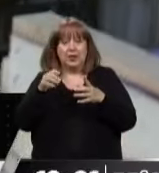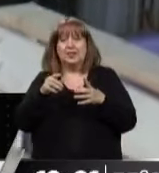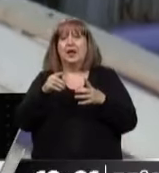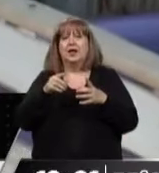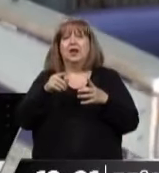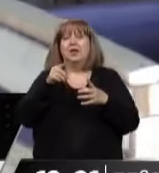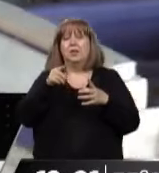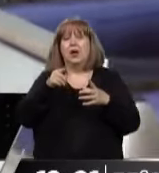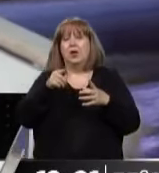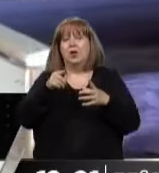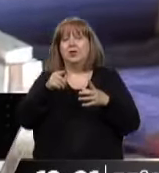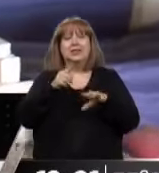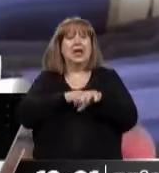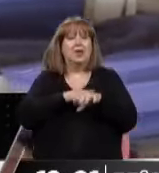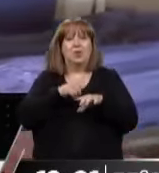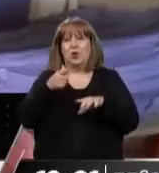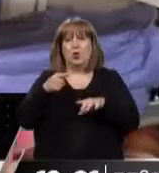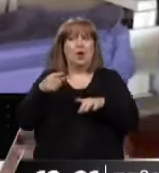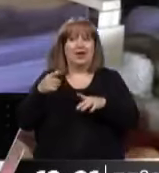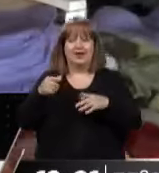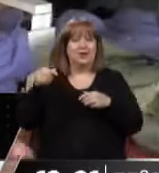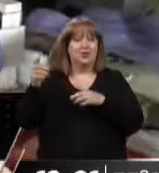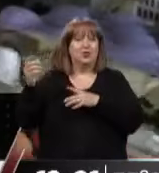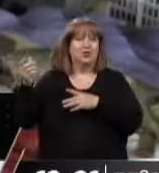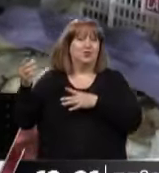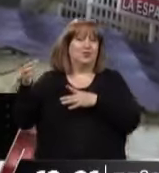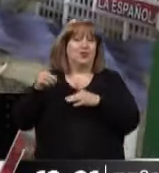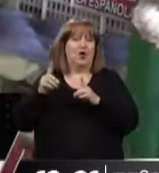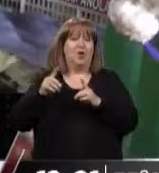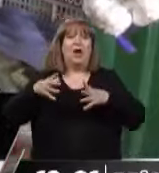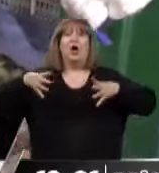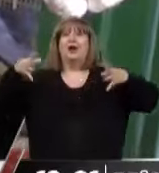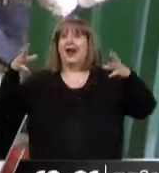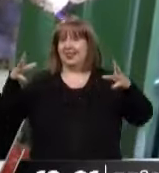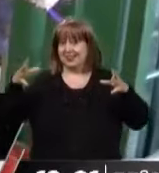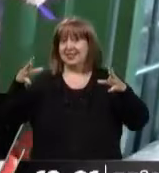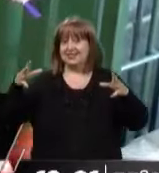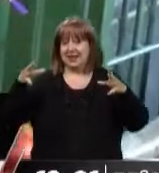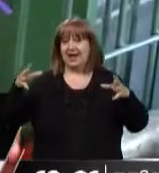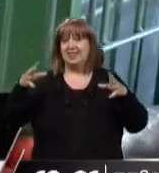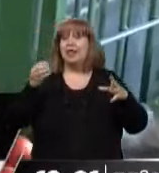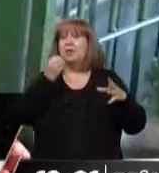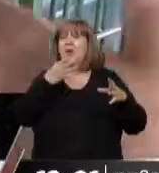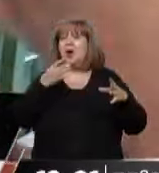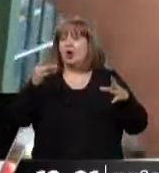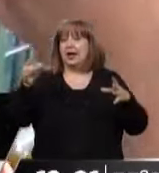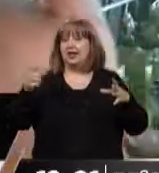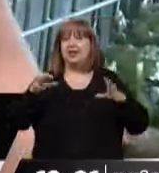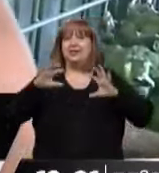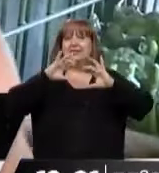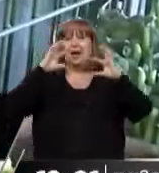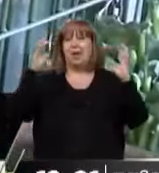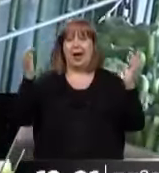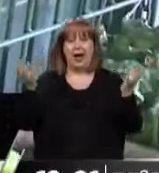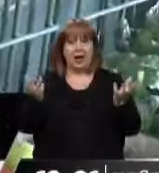nosotros a esta temporada no los traemos porque mejor son los grandes. mejor calidad, que el zapallo estaba